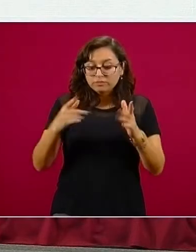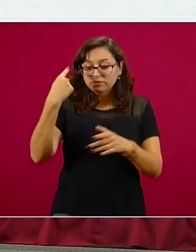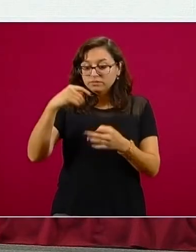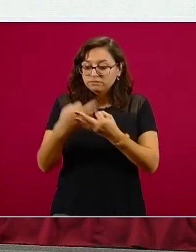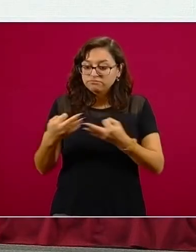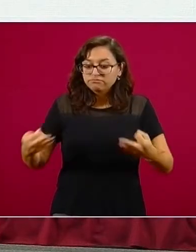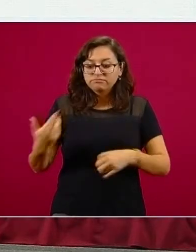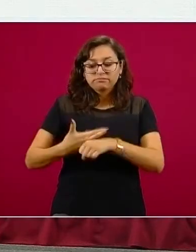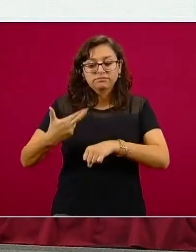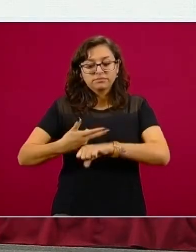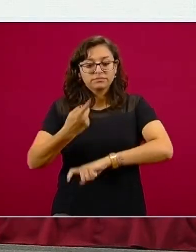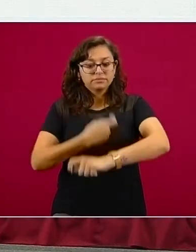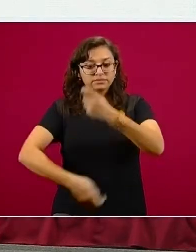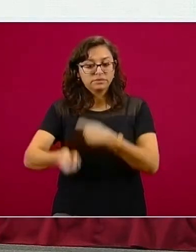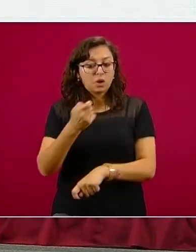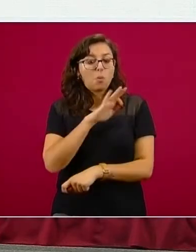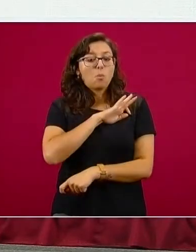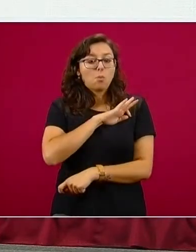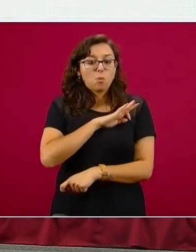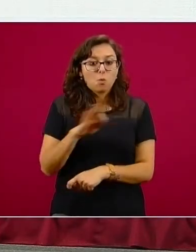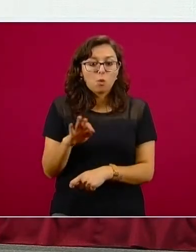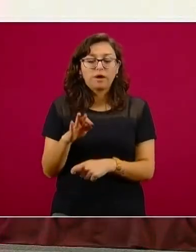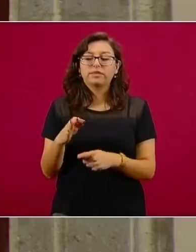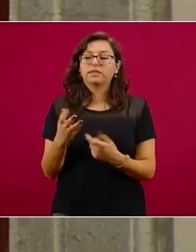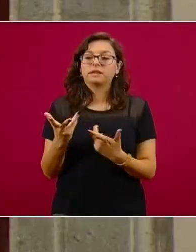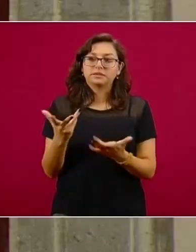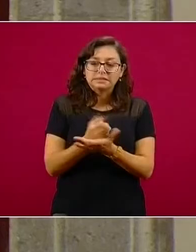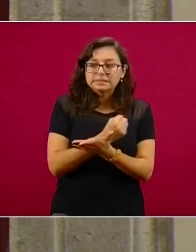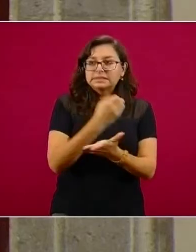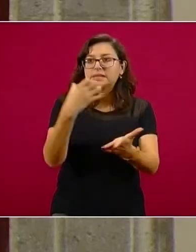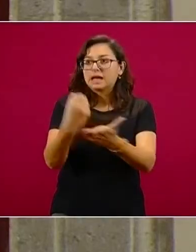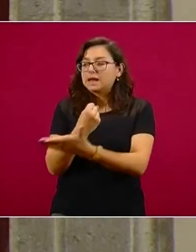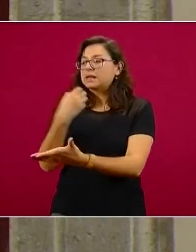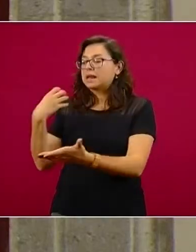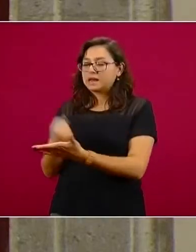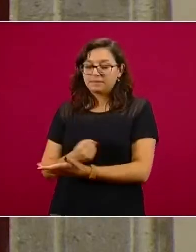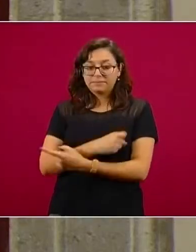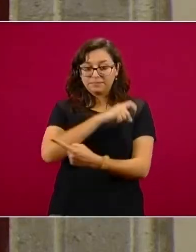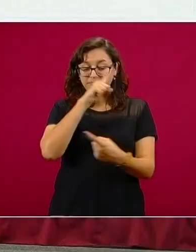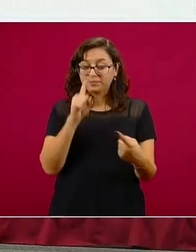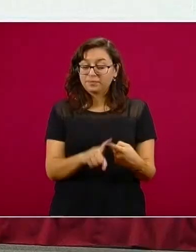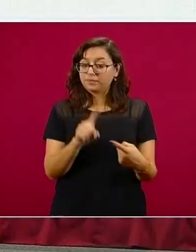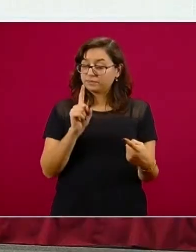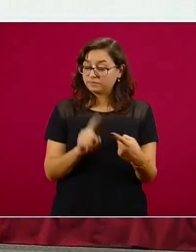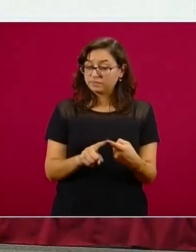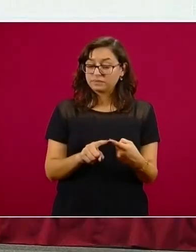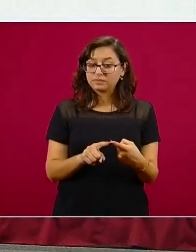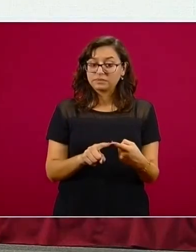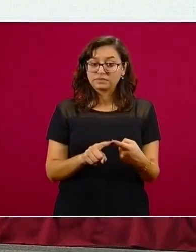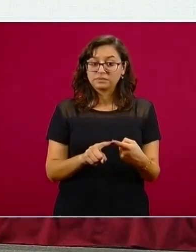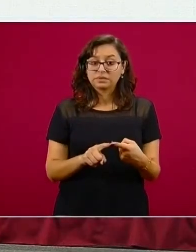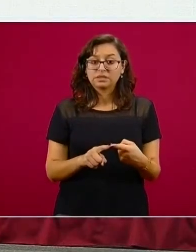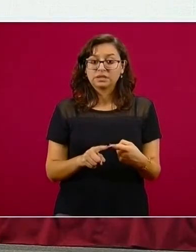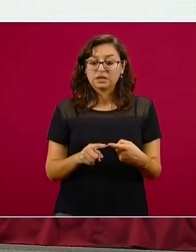jurídica y ahora se apoyan en esto y en mejorar las viviendas y el entorno. Noticias TVT.